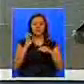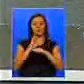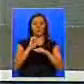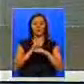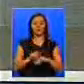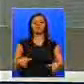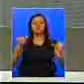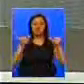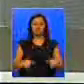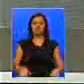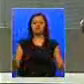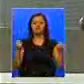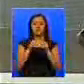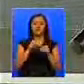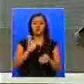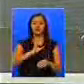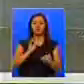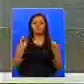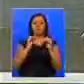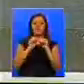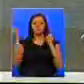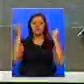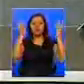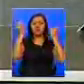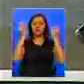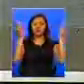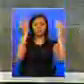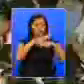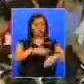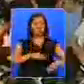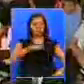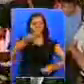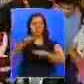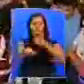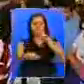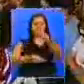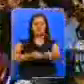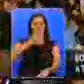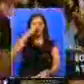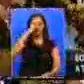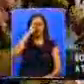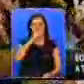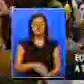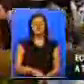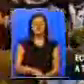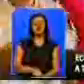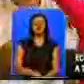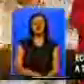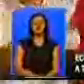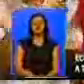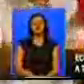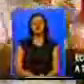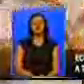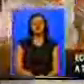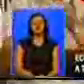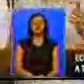más tecnología y más innovación que los ecuatorianos compartiremos con Cuba. Díganme lo que me digan, en el tono